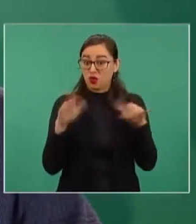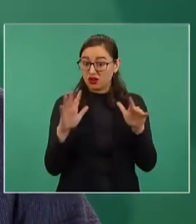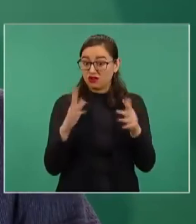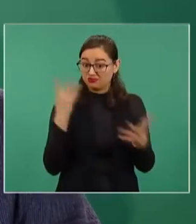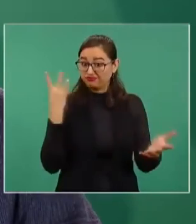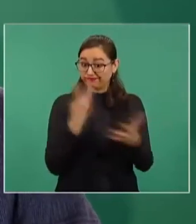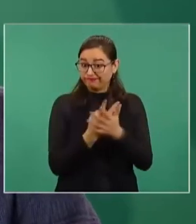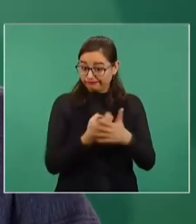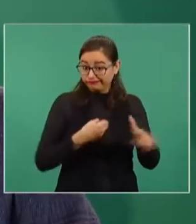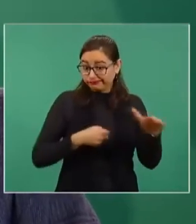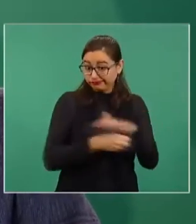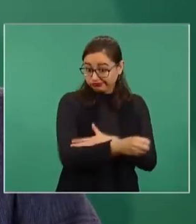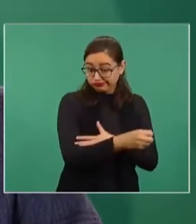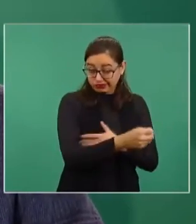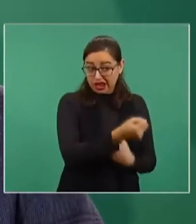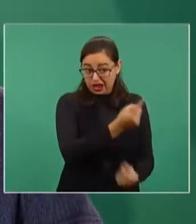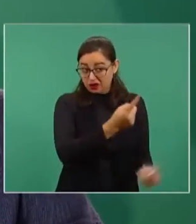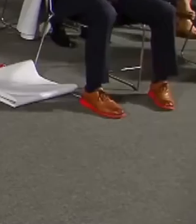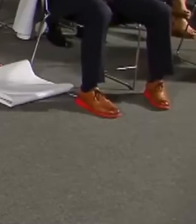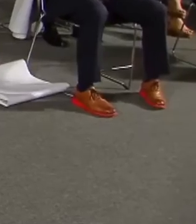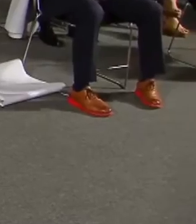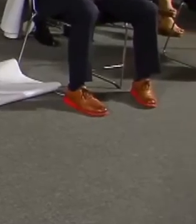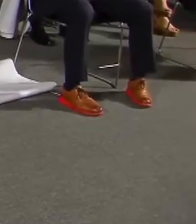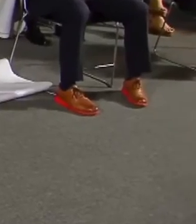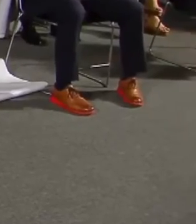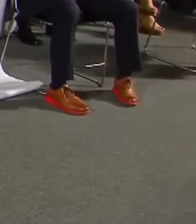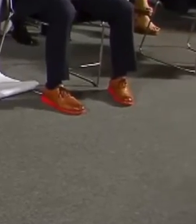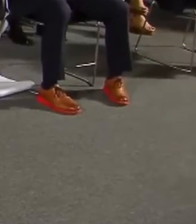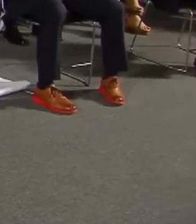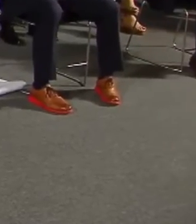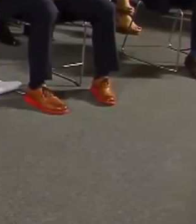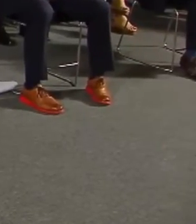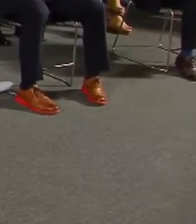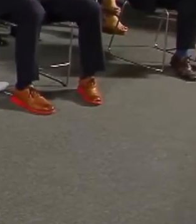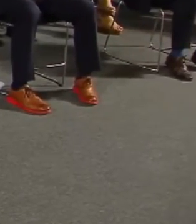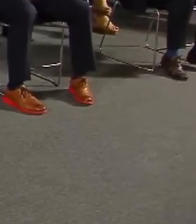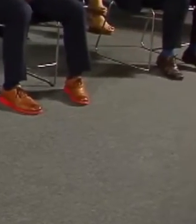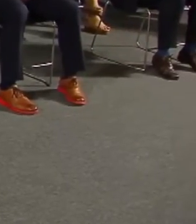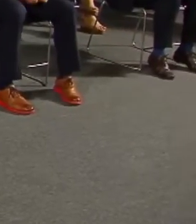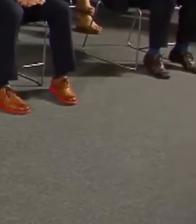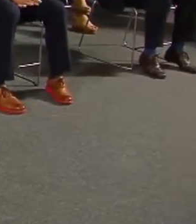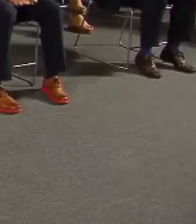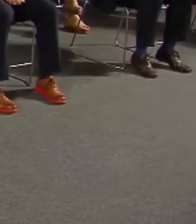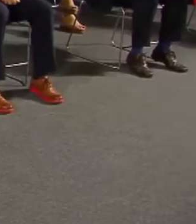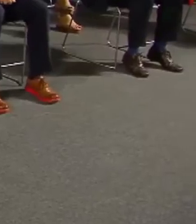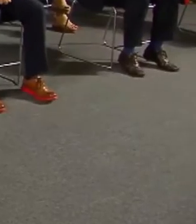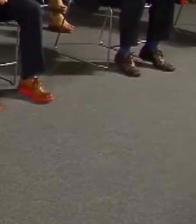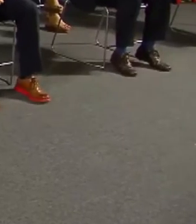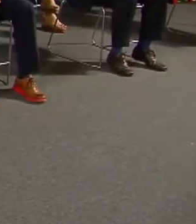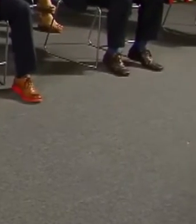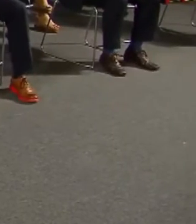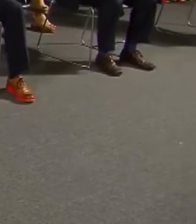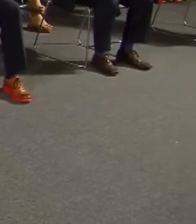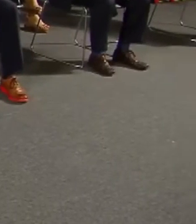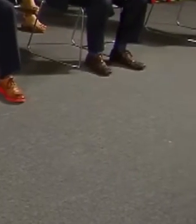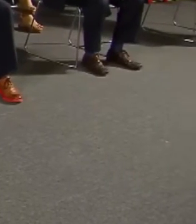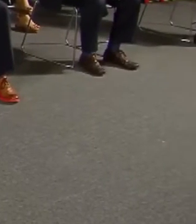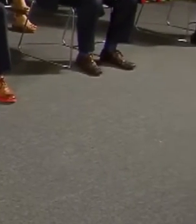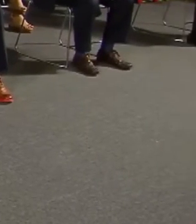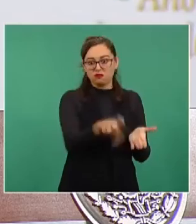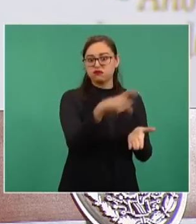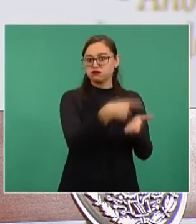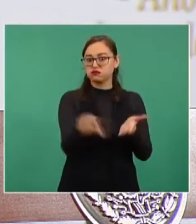que los acredita como aliados del consumidor el presidente andrés manuel lópez obrador les agradeció por su actitud responsable y